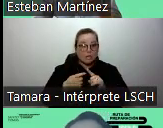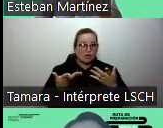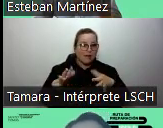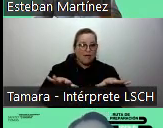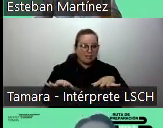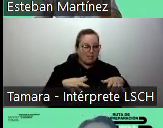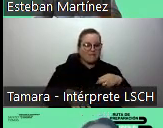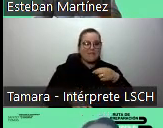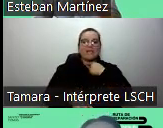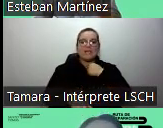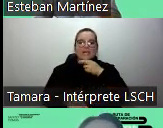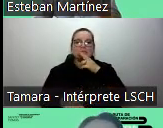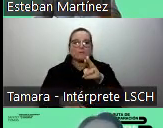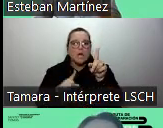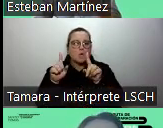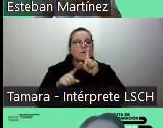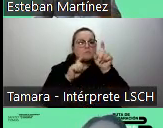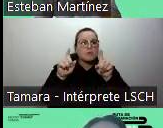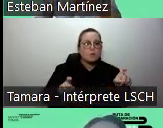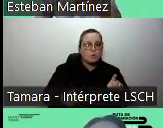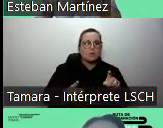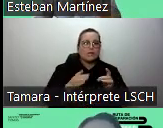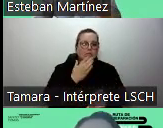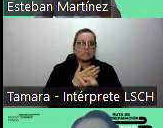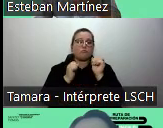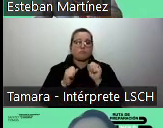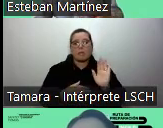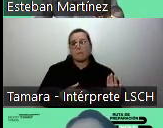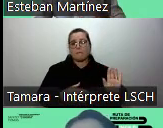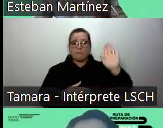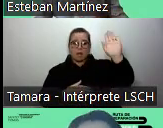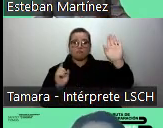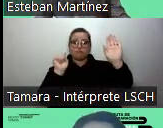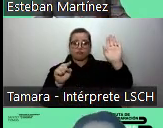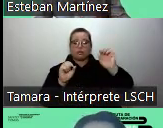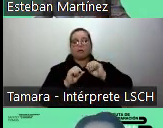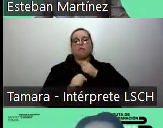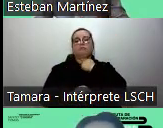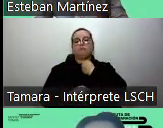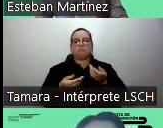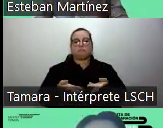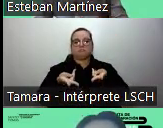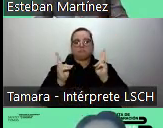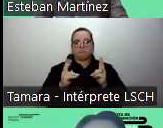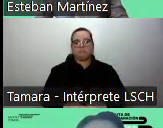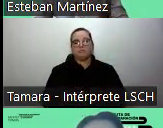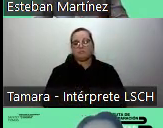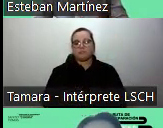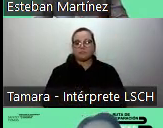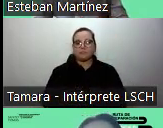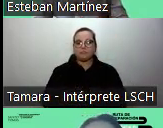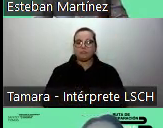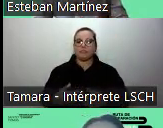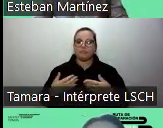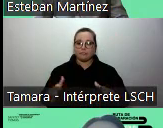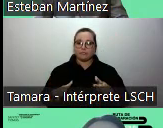responder alguna pregunta que no sea por el chat pueden levantar la mano y se les habilitará el micrófono ya para